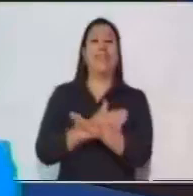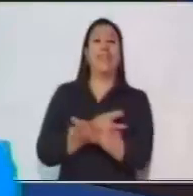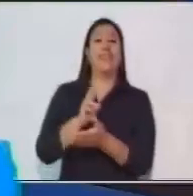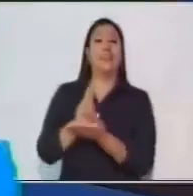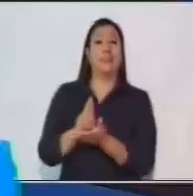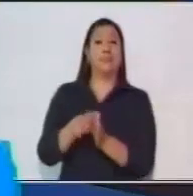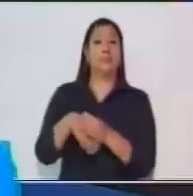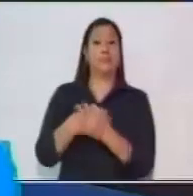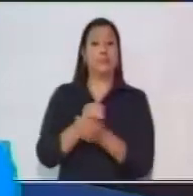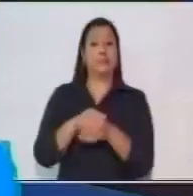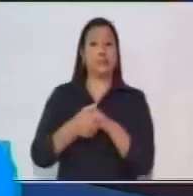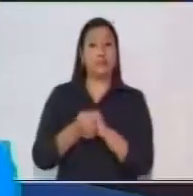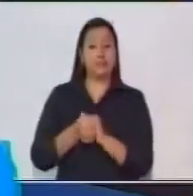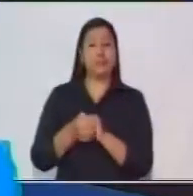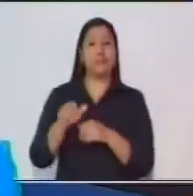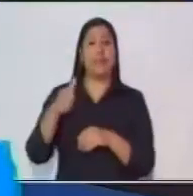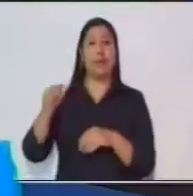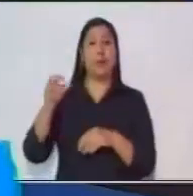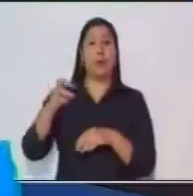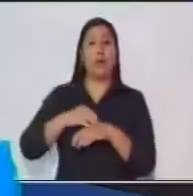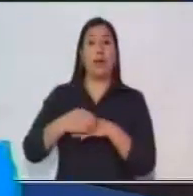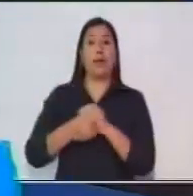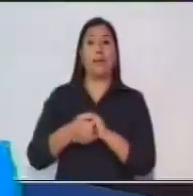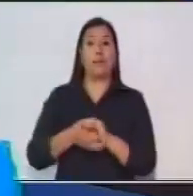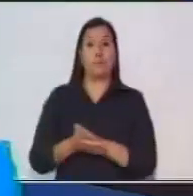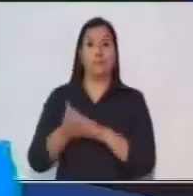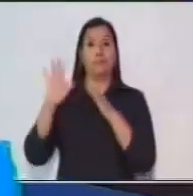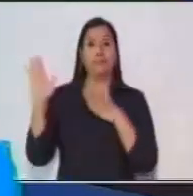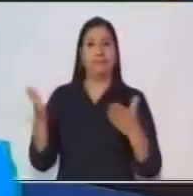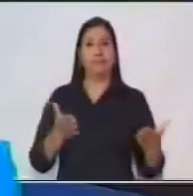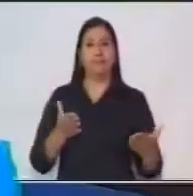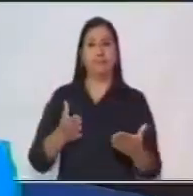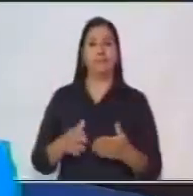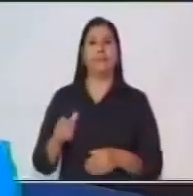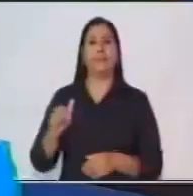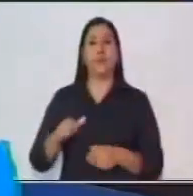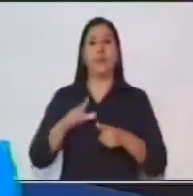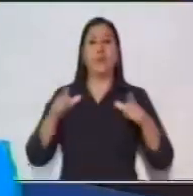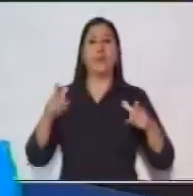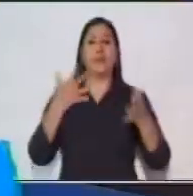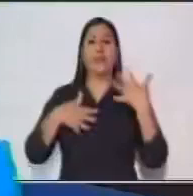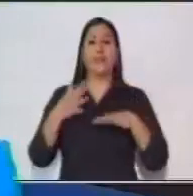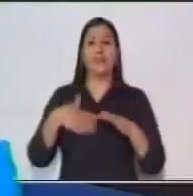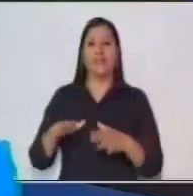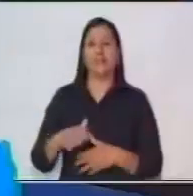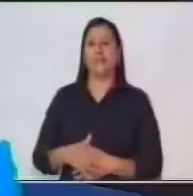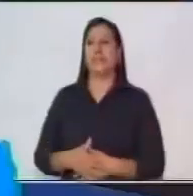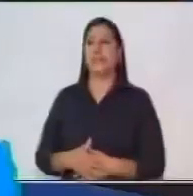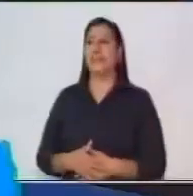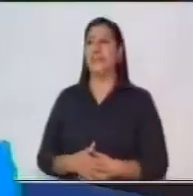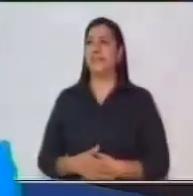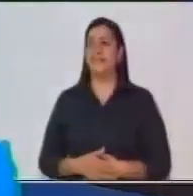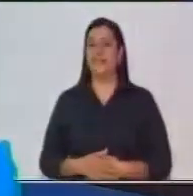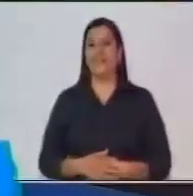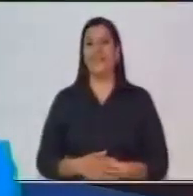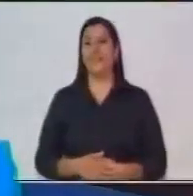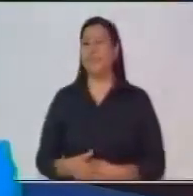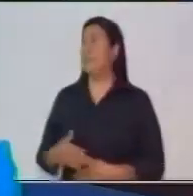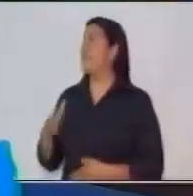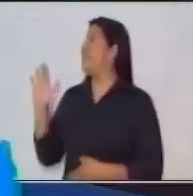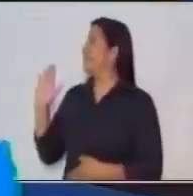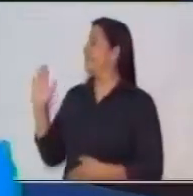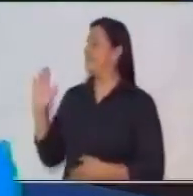constantemente con agua y jabón. Y le vamos a dar la bienvenida al encargado de lenguas de señas el día de hoy, que es